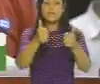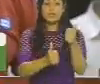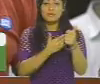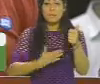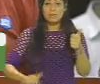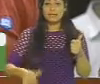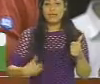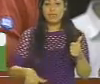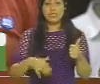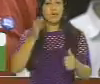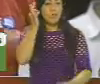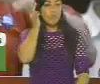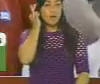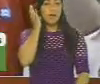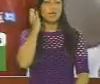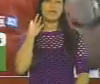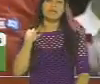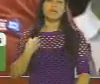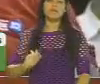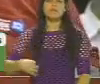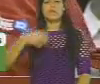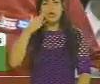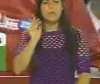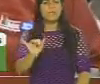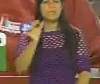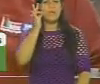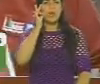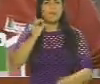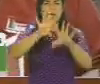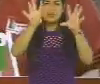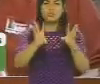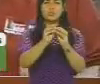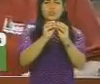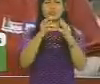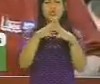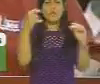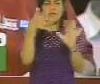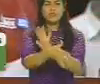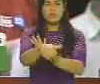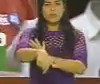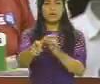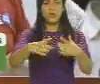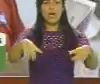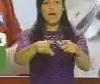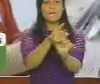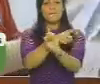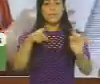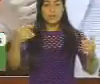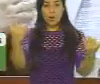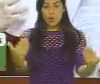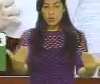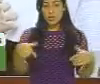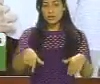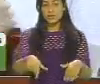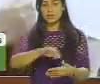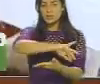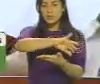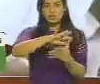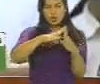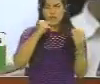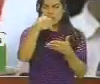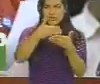hará el compendio general de todo lo que pasó en la región, pero aquí está completamente recogido